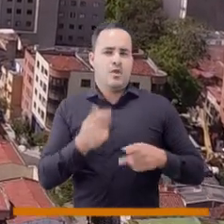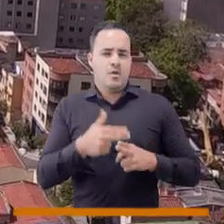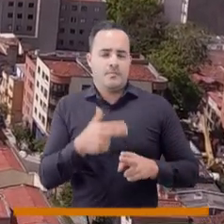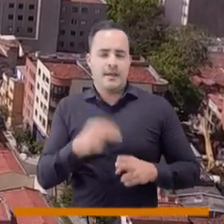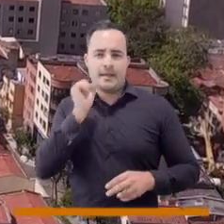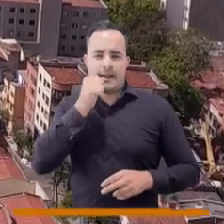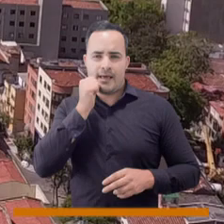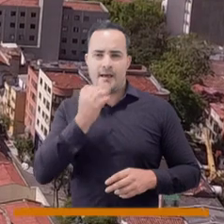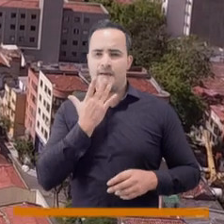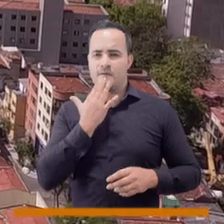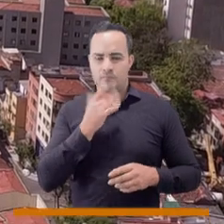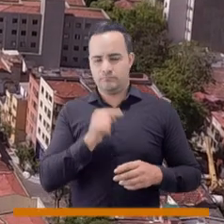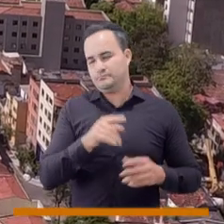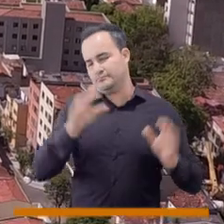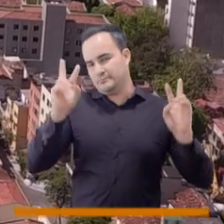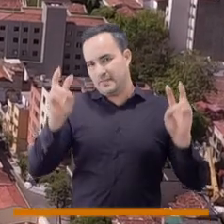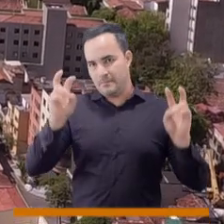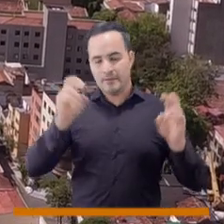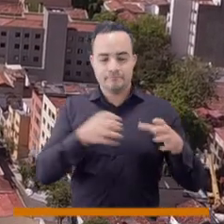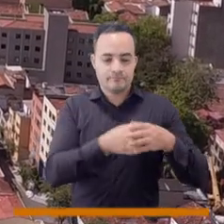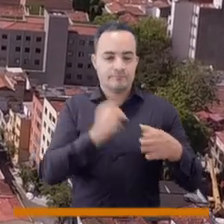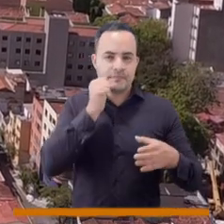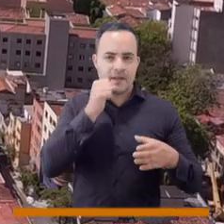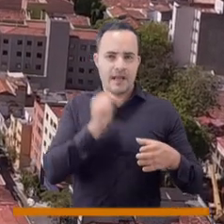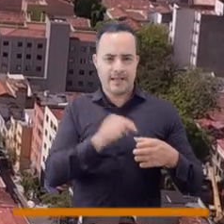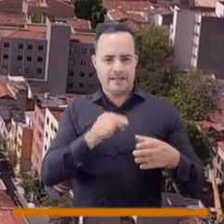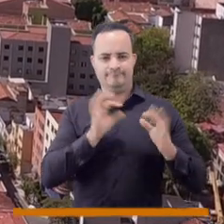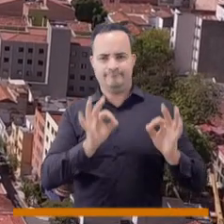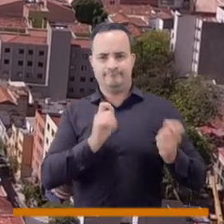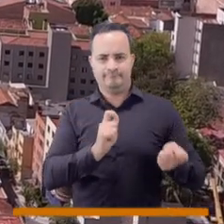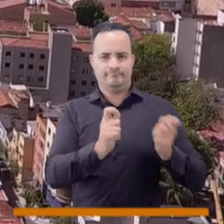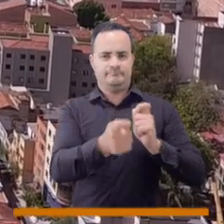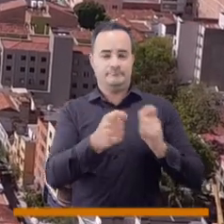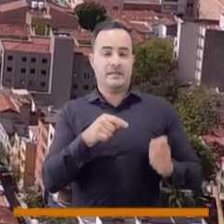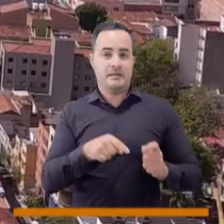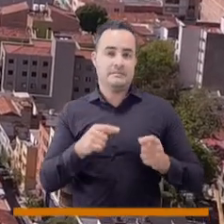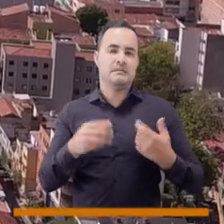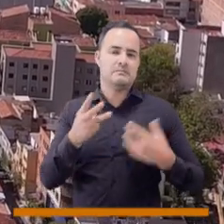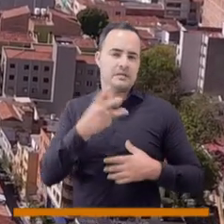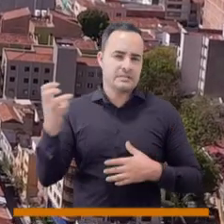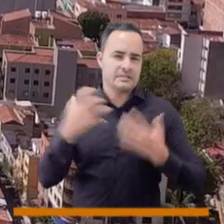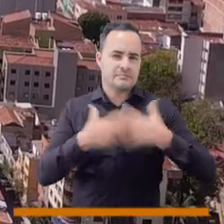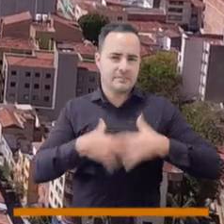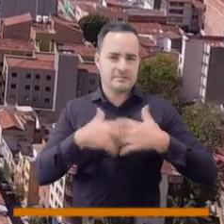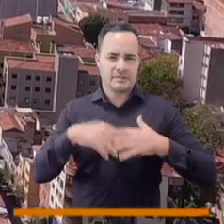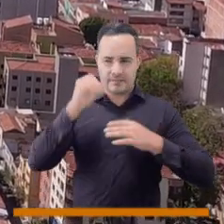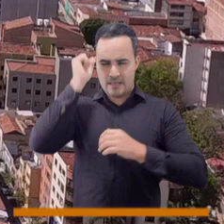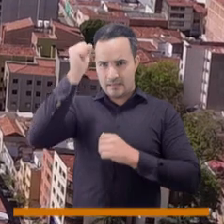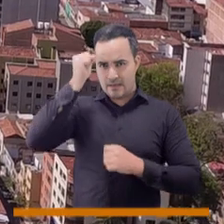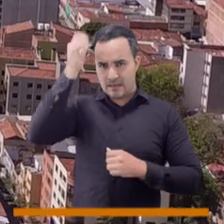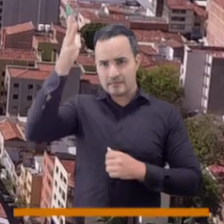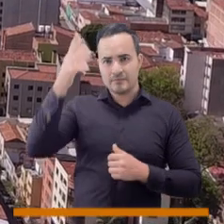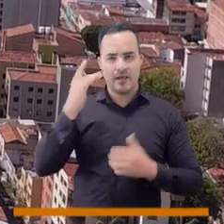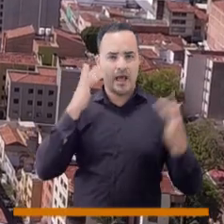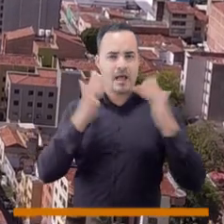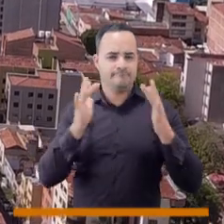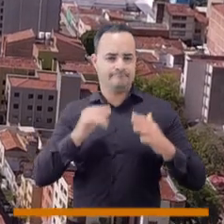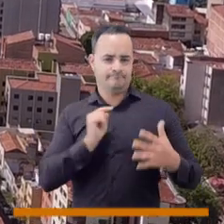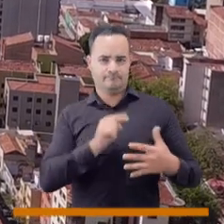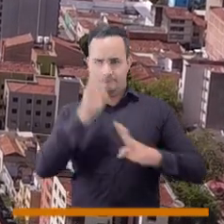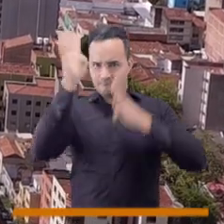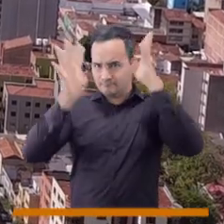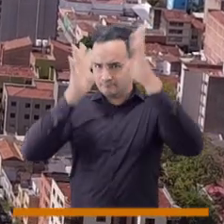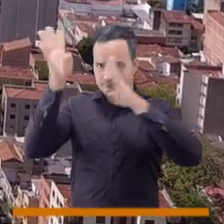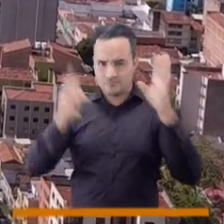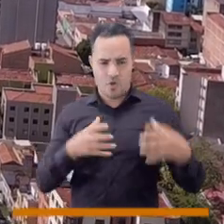de desarrollo naranja de Medellín, en la cual podrán asentarse más de 300 empresas del sector creativo. Le pregunto a los dos, que